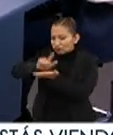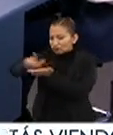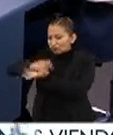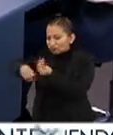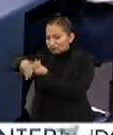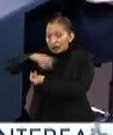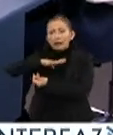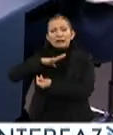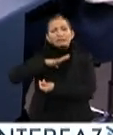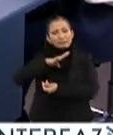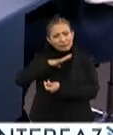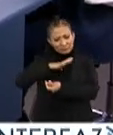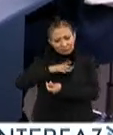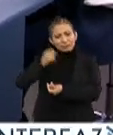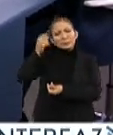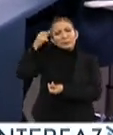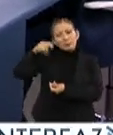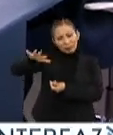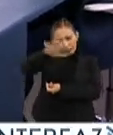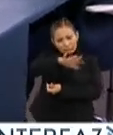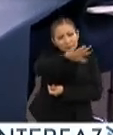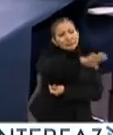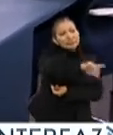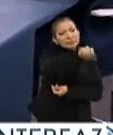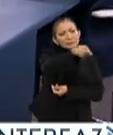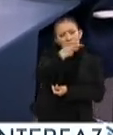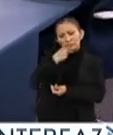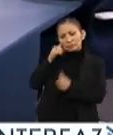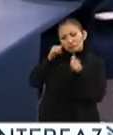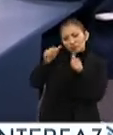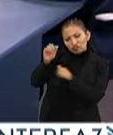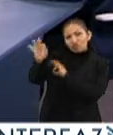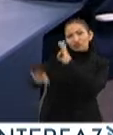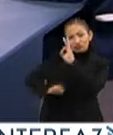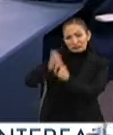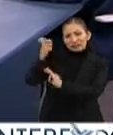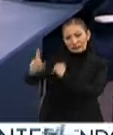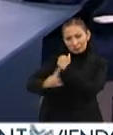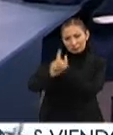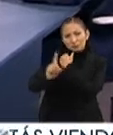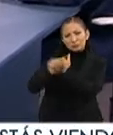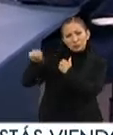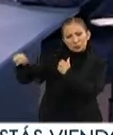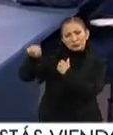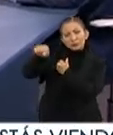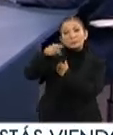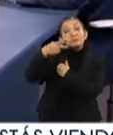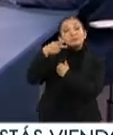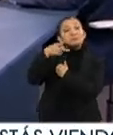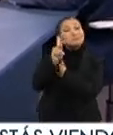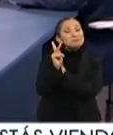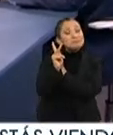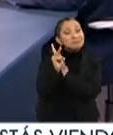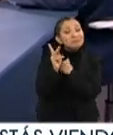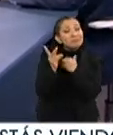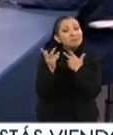Ya hay áreas del conocimiento que abordan estas soluciones, sin embargo,